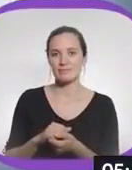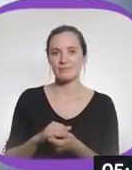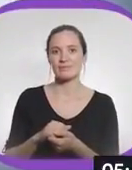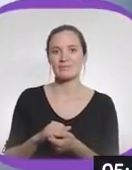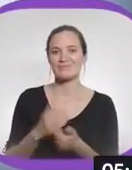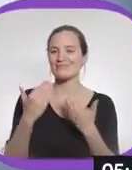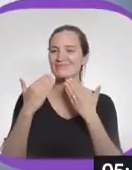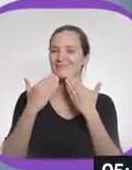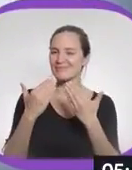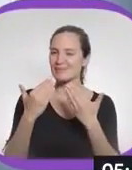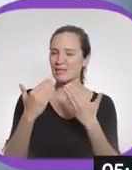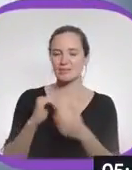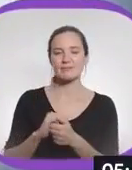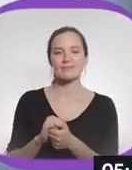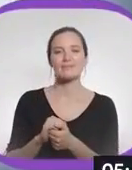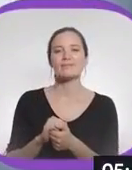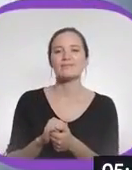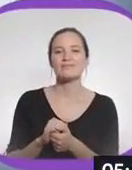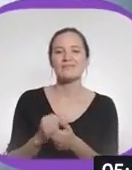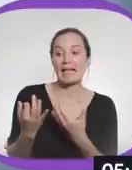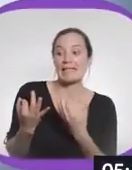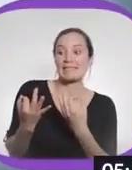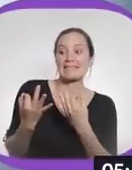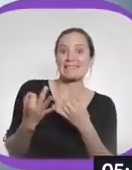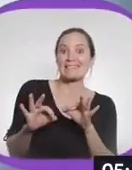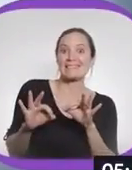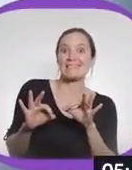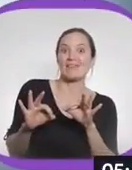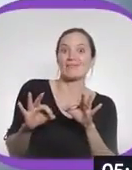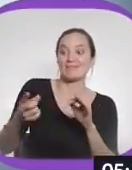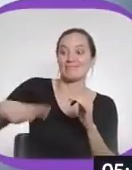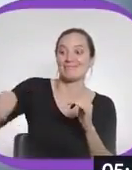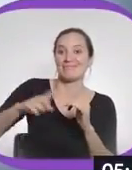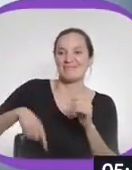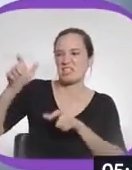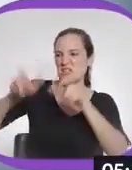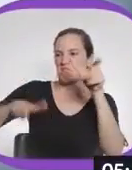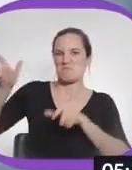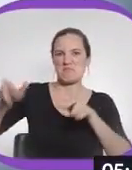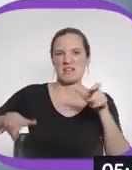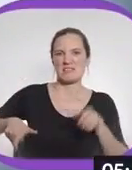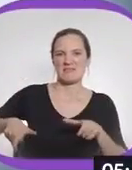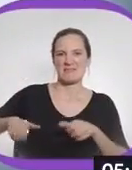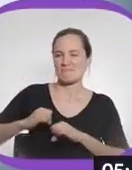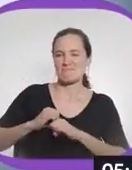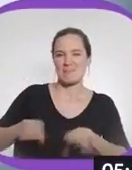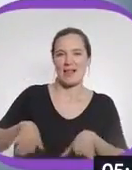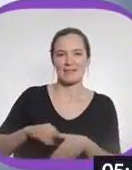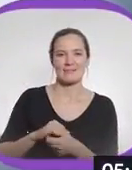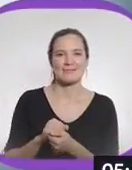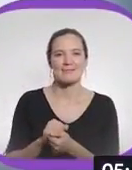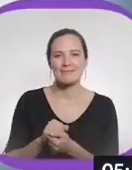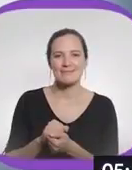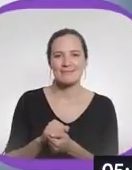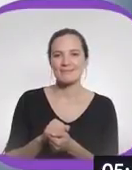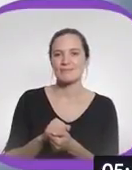Ayuntamiento. Gracias, Super Timmy y Super Sparky, por salvar a Dimmsdale de la malvada raza de gente topo. Por nada, señor alcalde. ¿Está bien